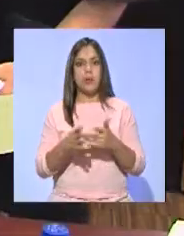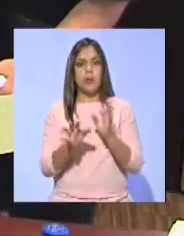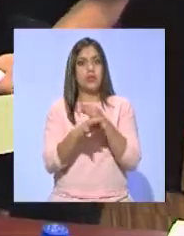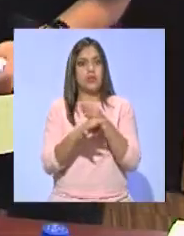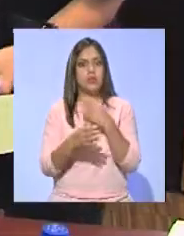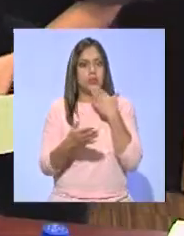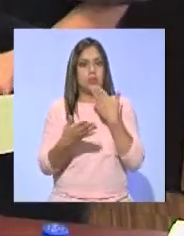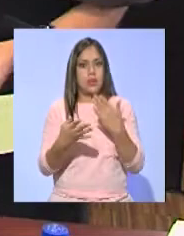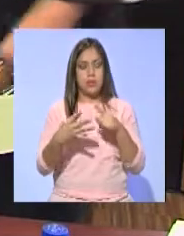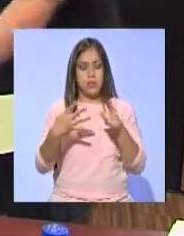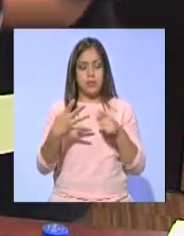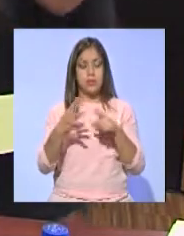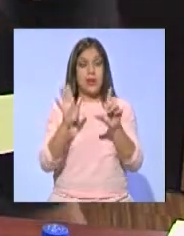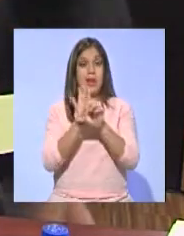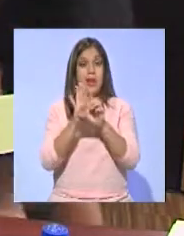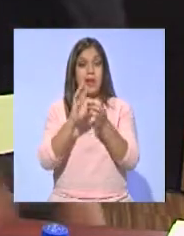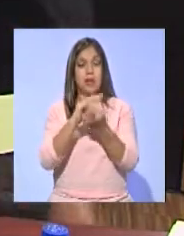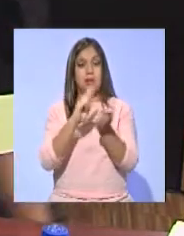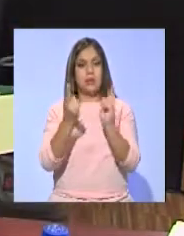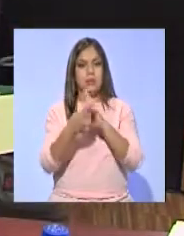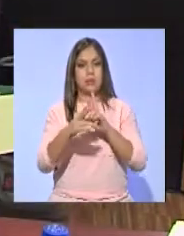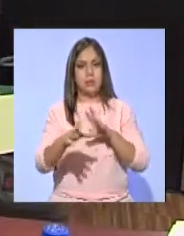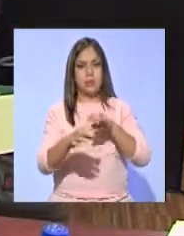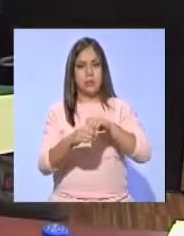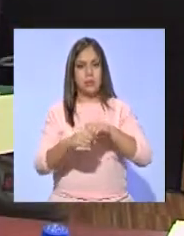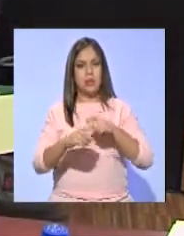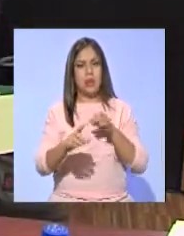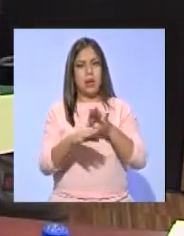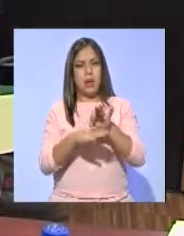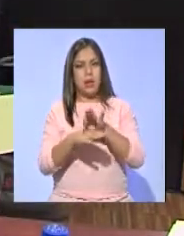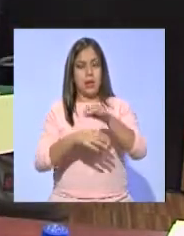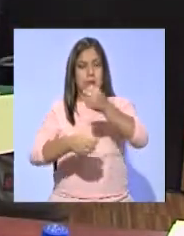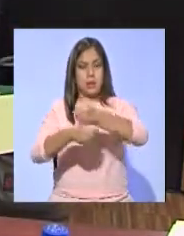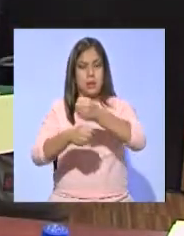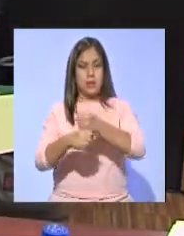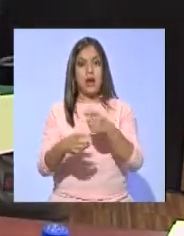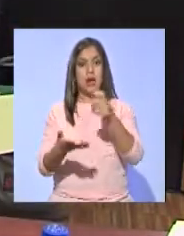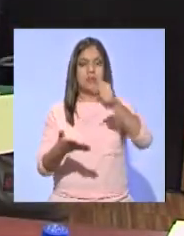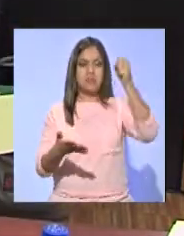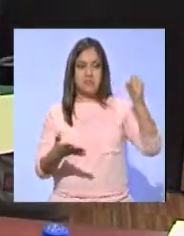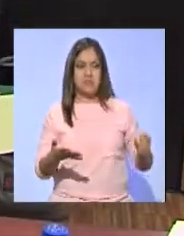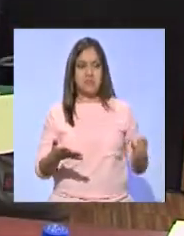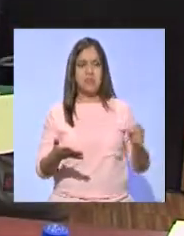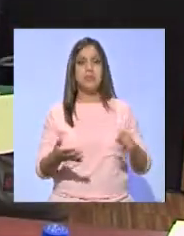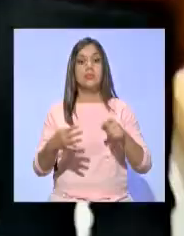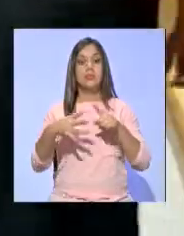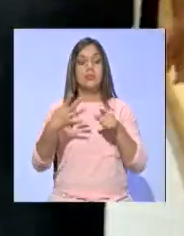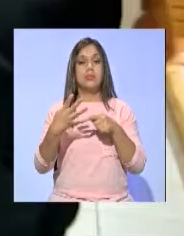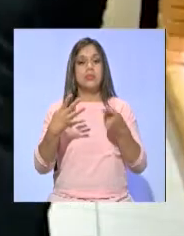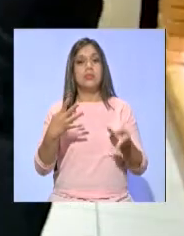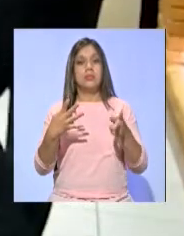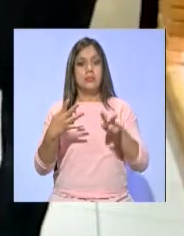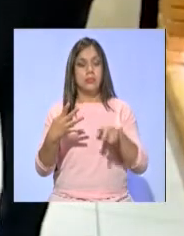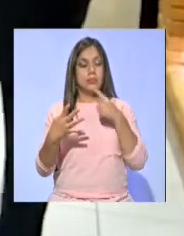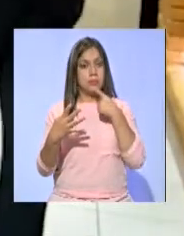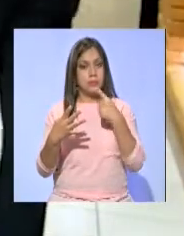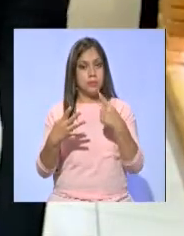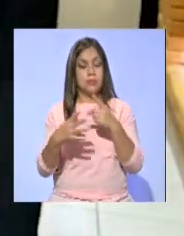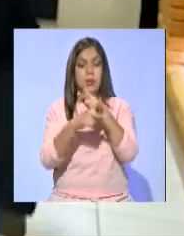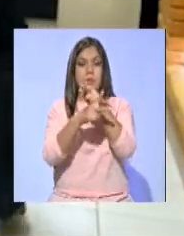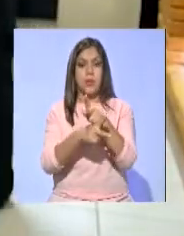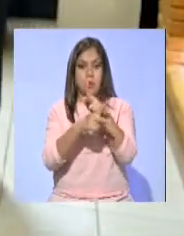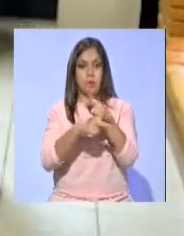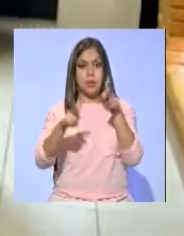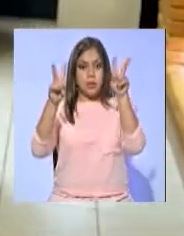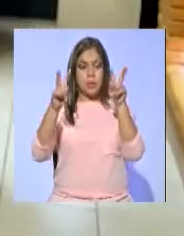funciones. Esta ley reformatoria además incluyó al acoso laboral como una causal de destitución. Además, implementa mecanismos de protección